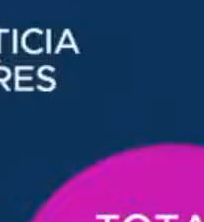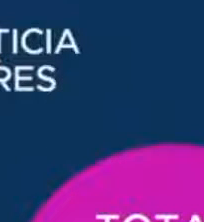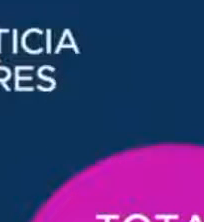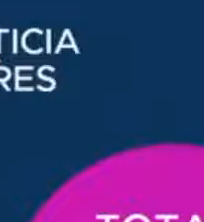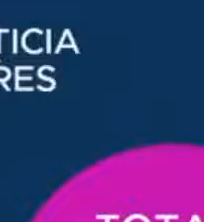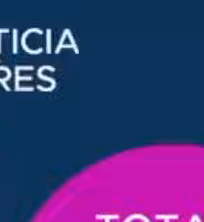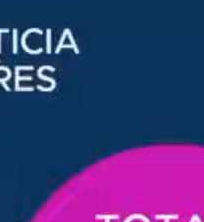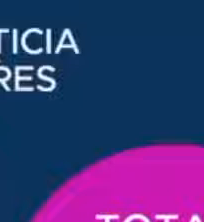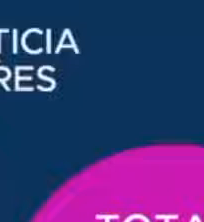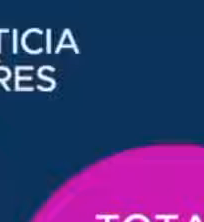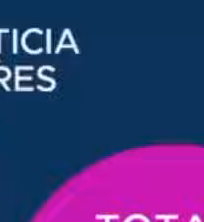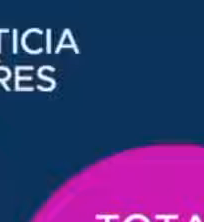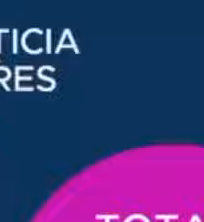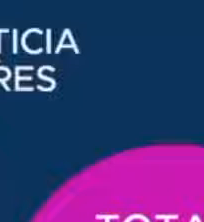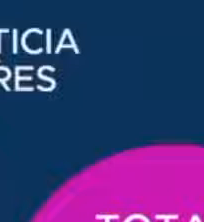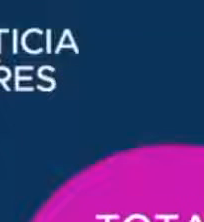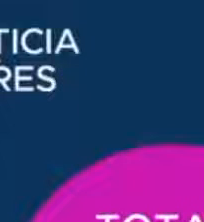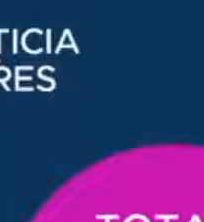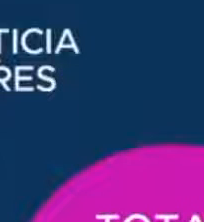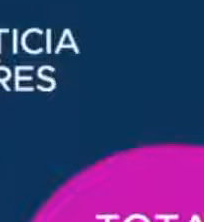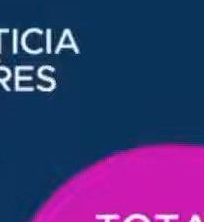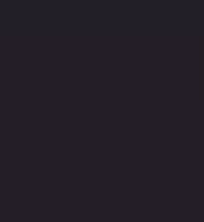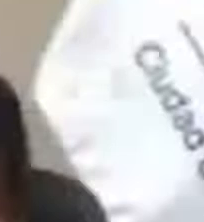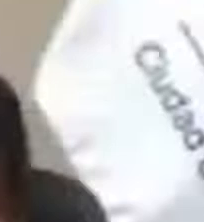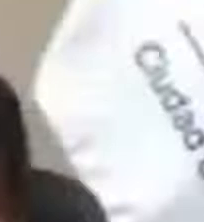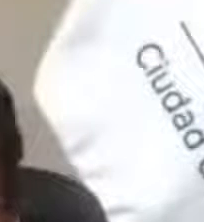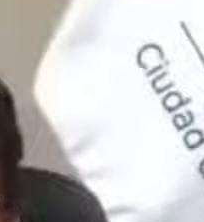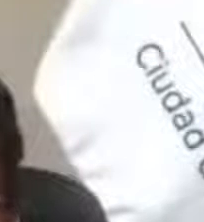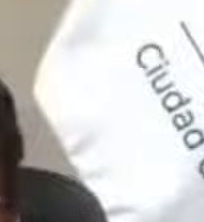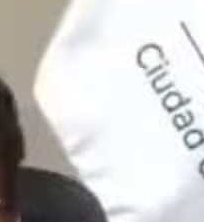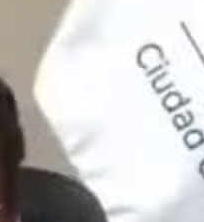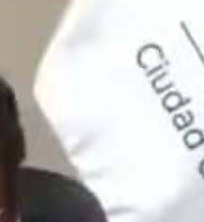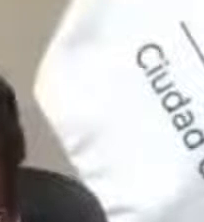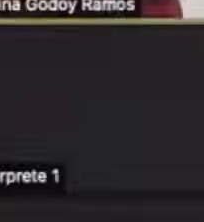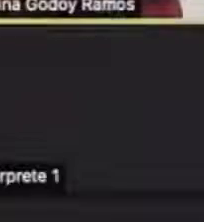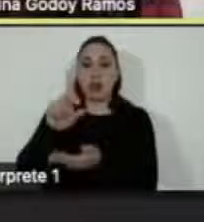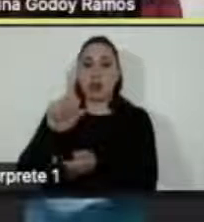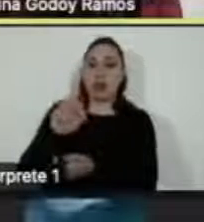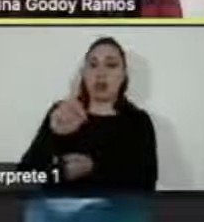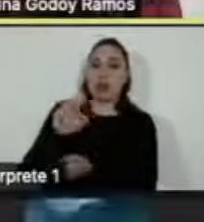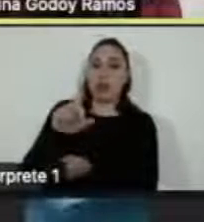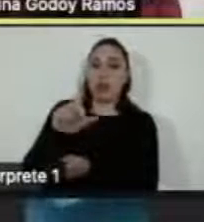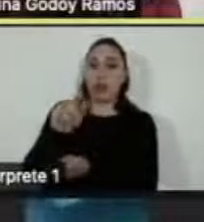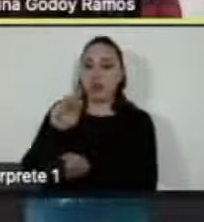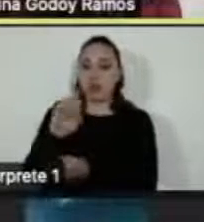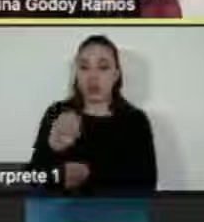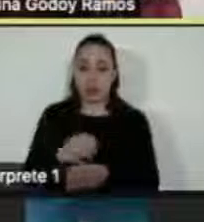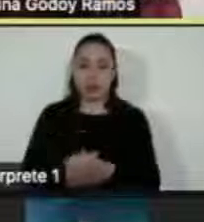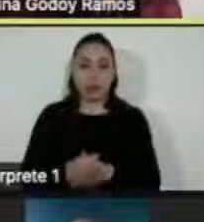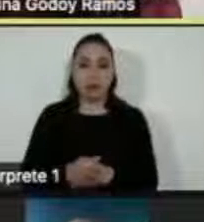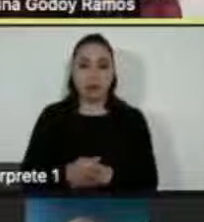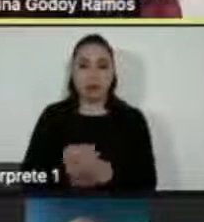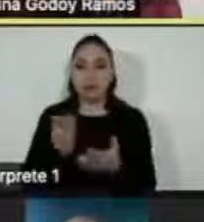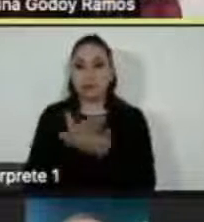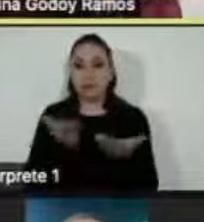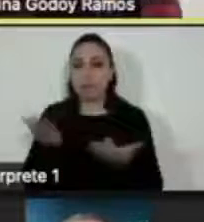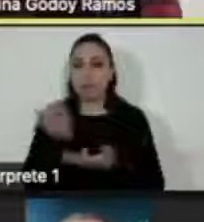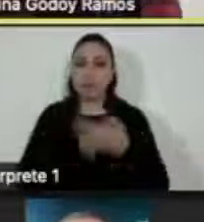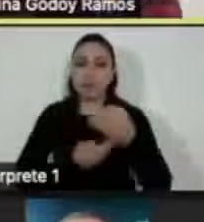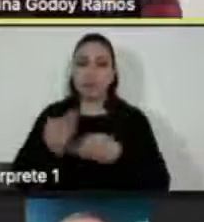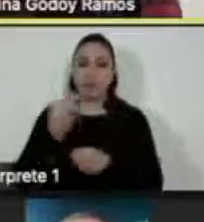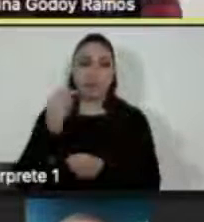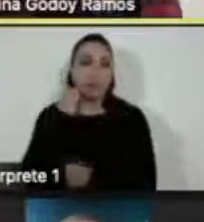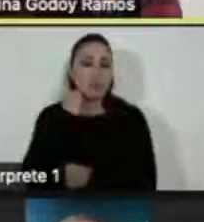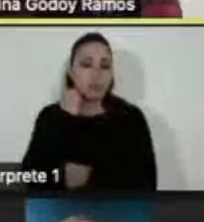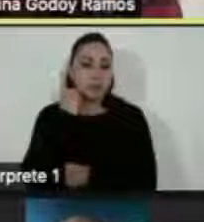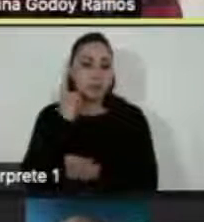en este techo presupuestal durante 2022 se mejorará la atención ciudadana en las 70 coordinaciones territoriales a través de un modelo de